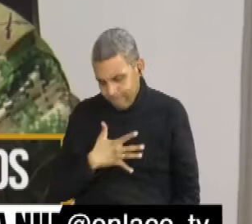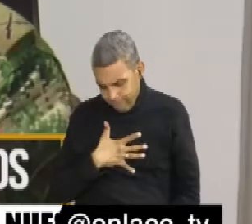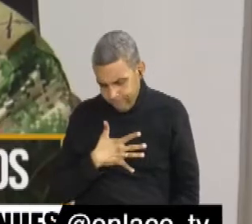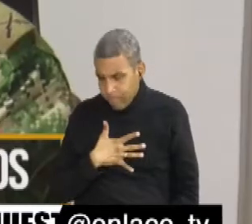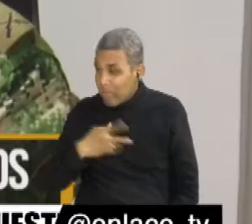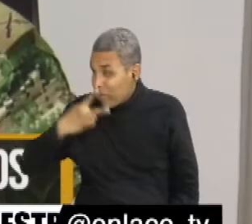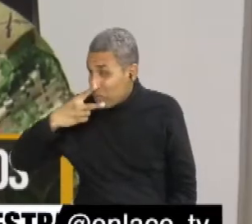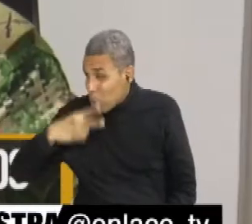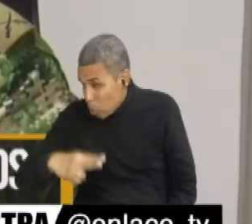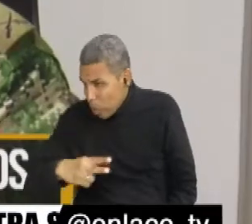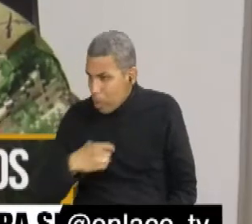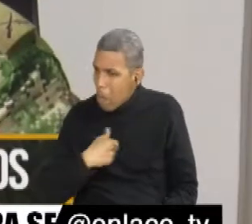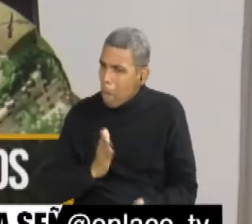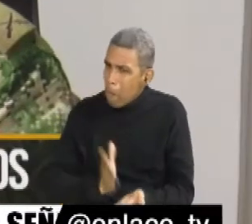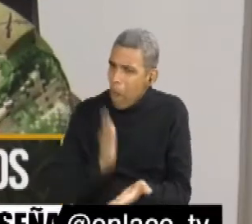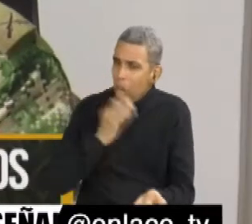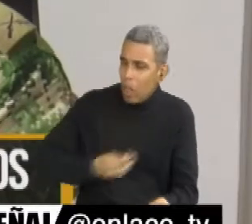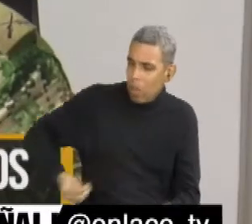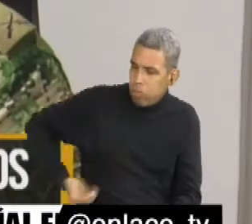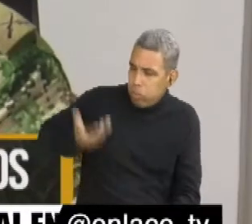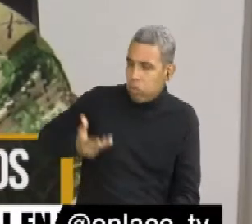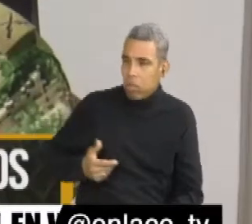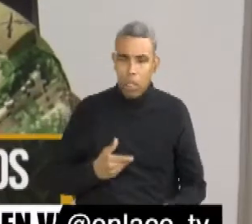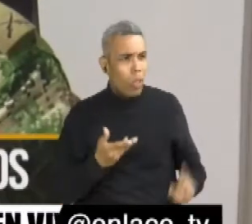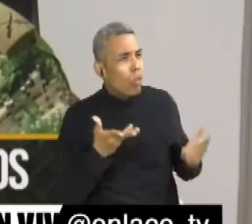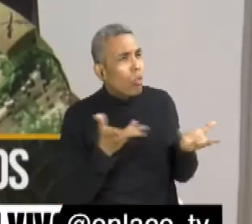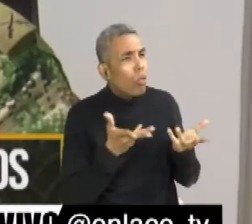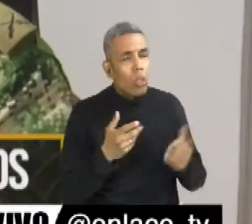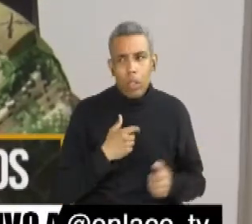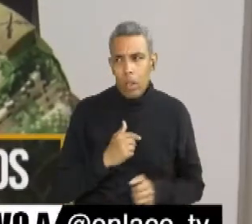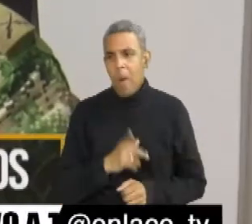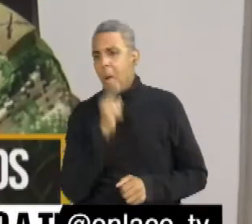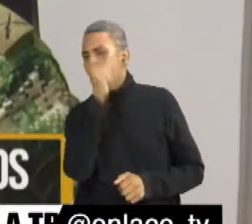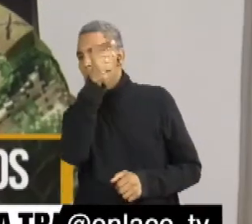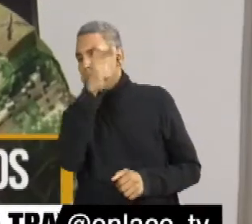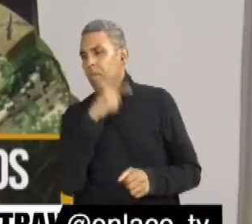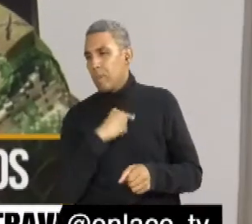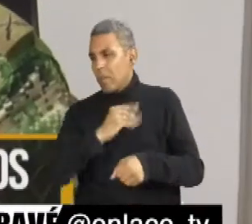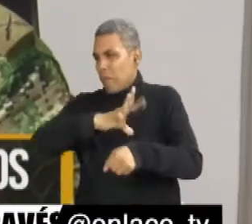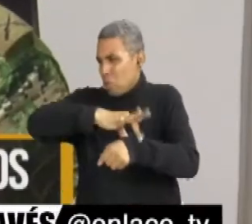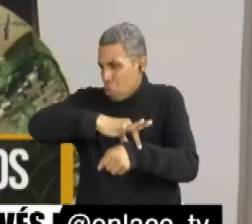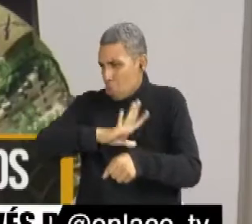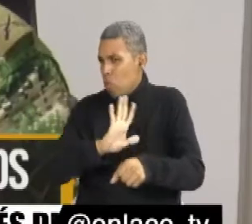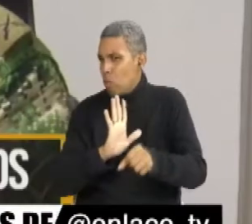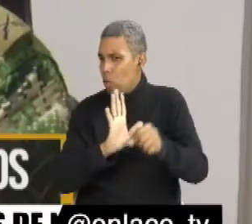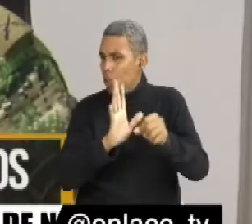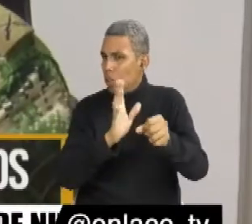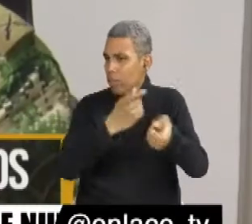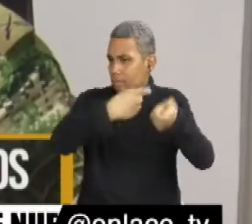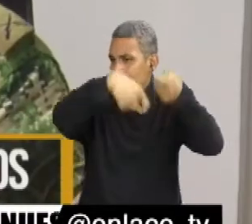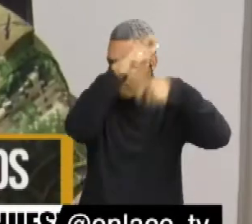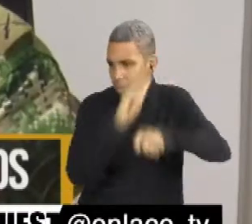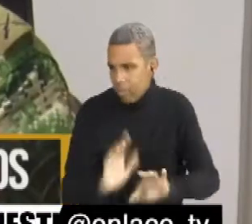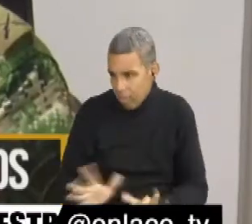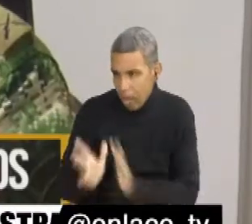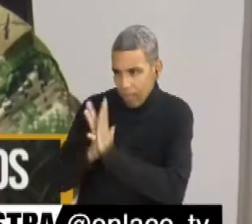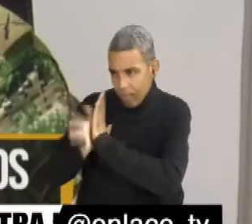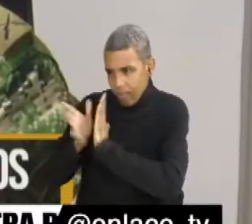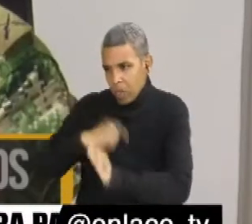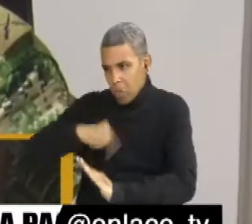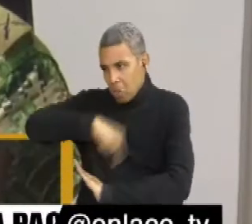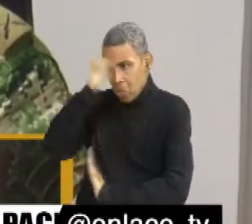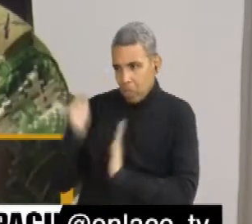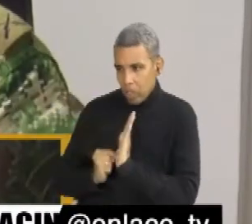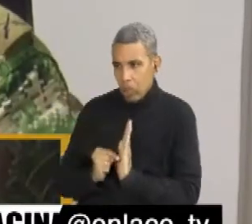dijo, ¿dónde lo teníamos? Yo le dije, no, está en la clínica. Y yo le comenté cómo fue los hechos, como acabo de comentar. ¿Y en este momento dónde están ellos?